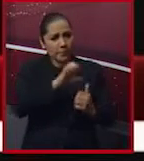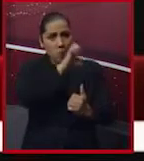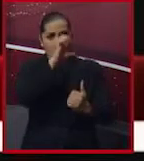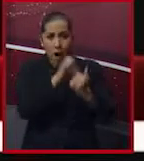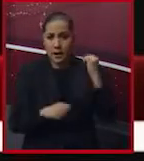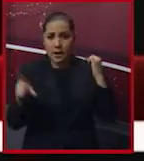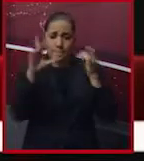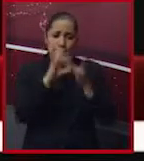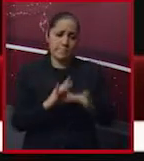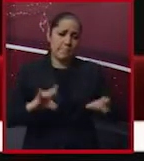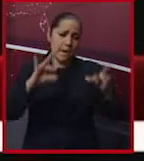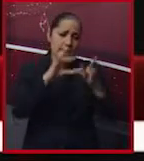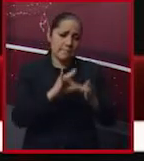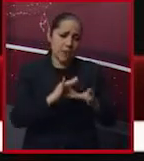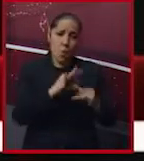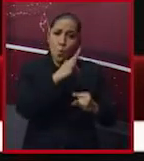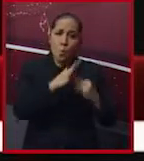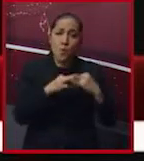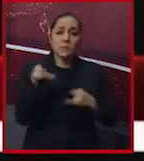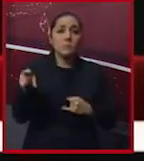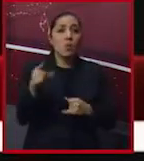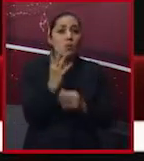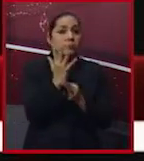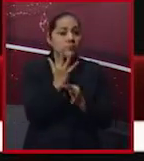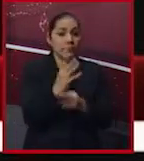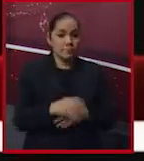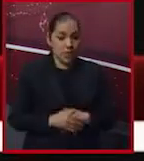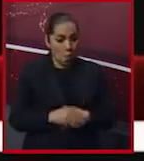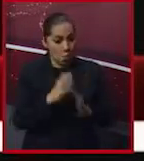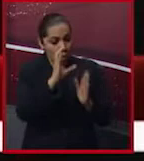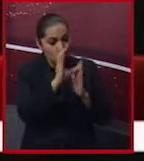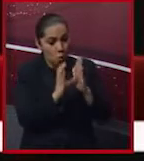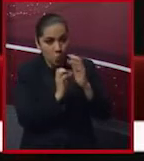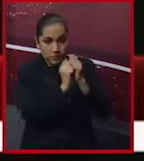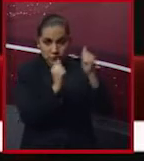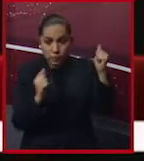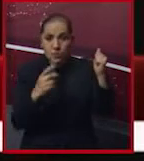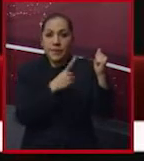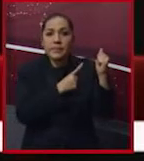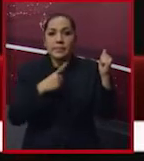dijo, la Constitución debe ser comprendida,